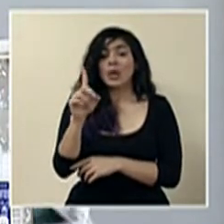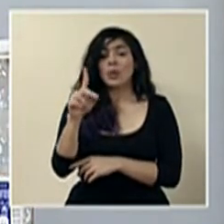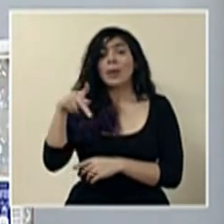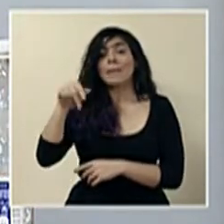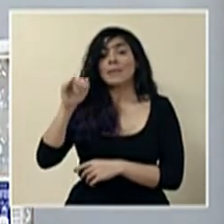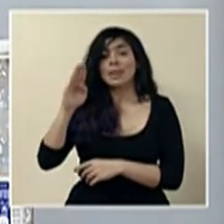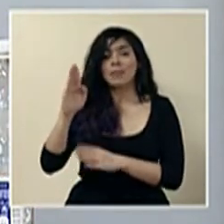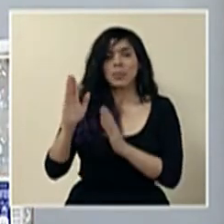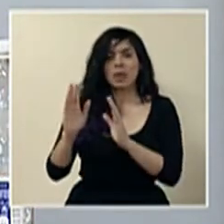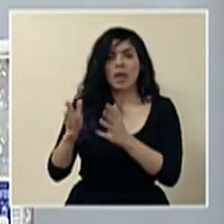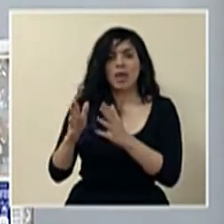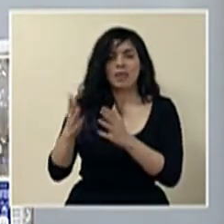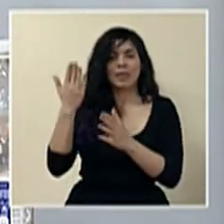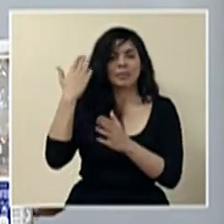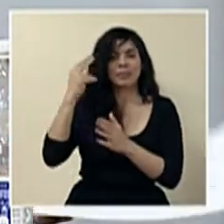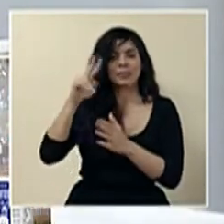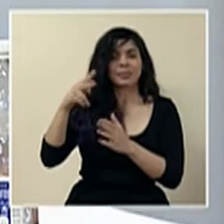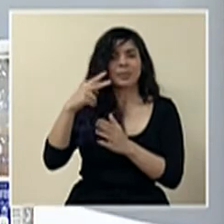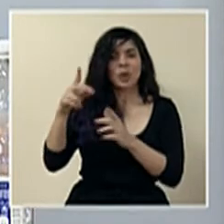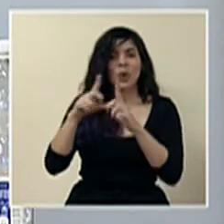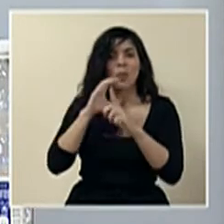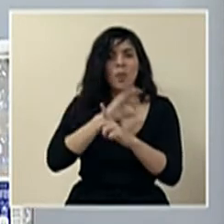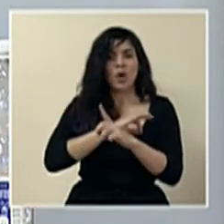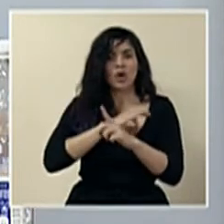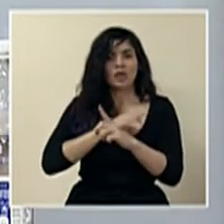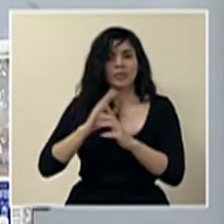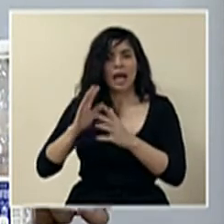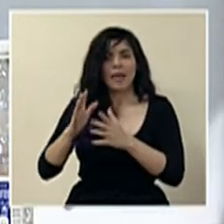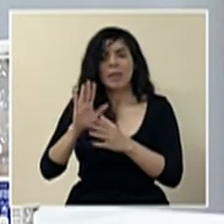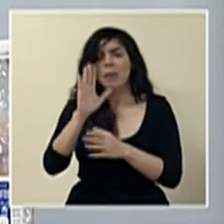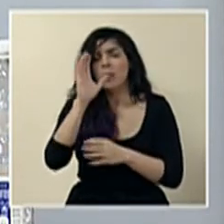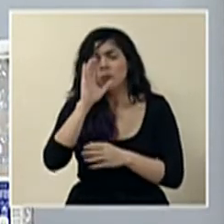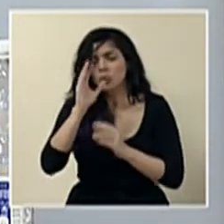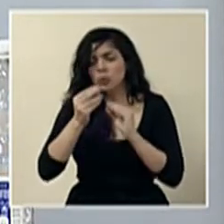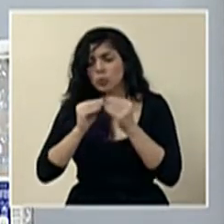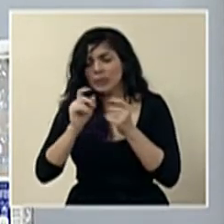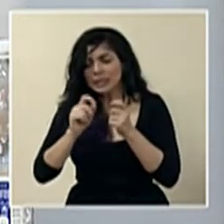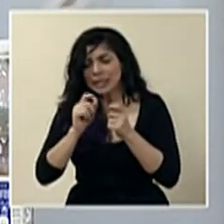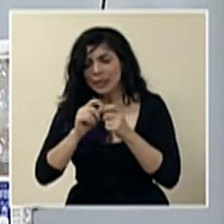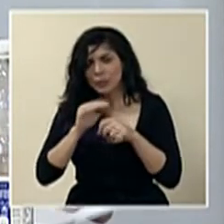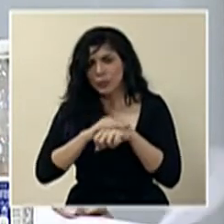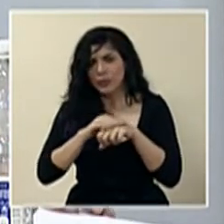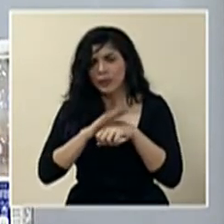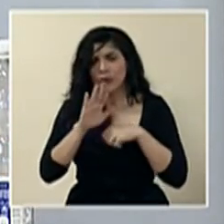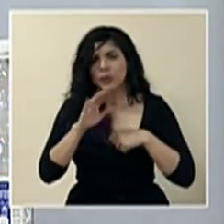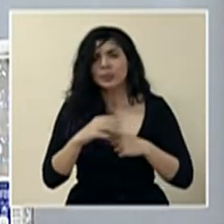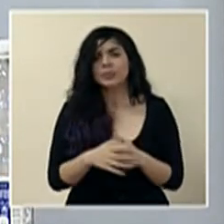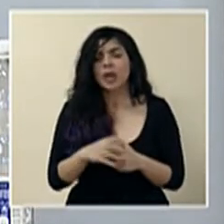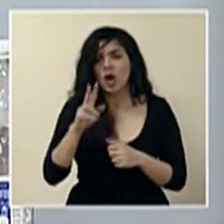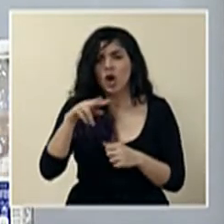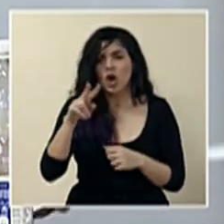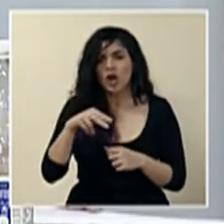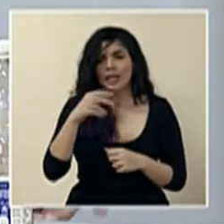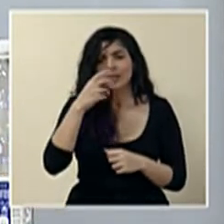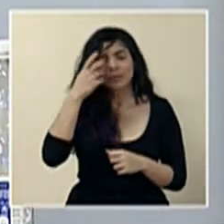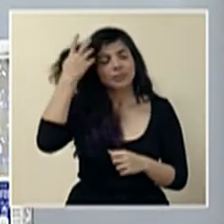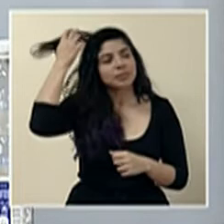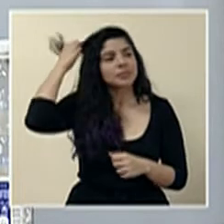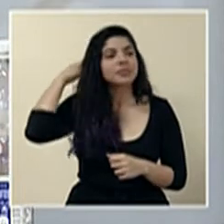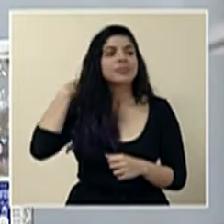PIB de los eurobonos remanentes. Déjeme buscar el número exacto, por favor, en colones.